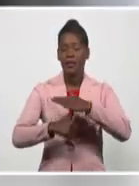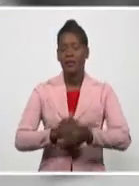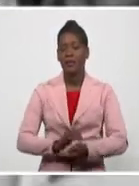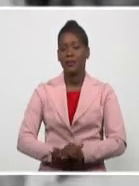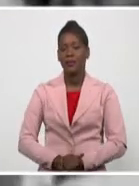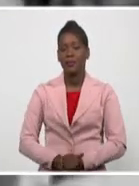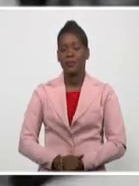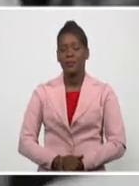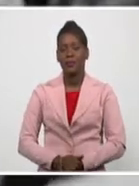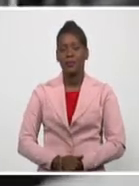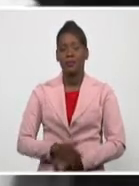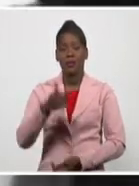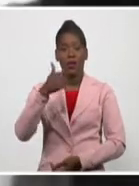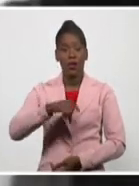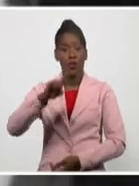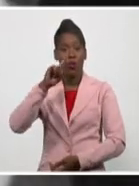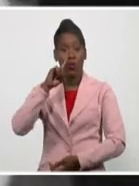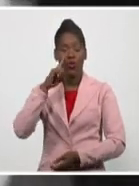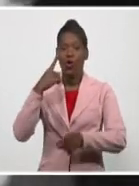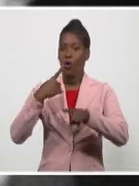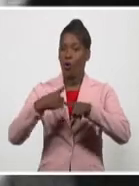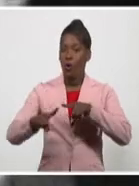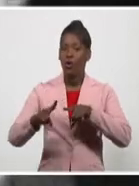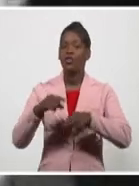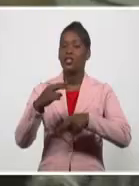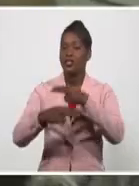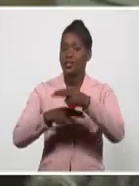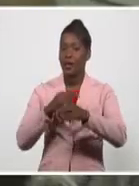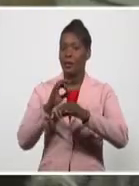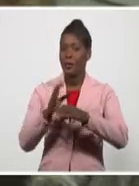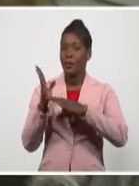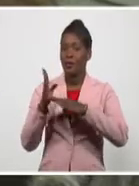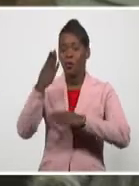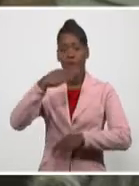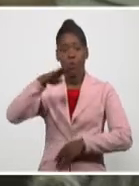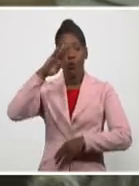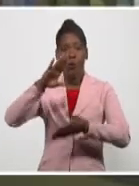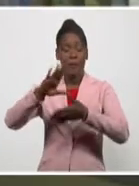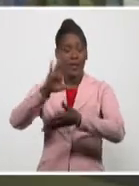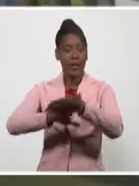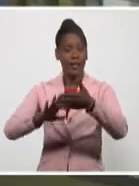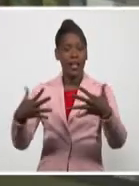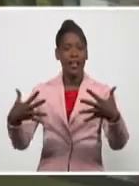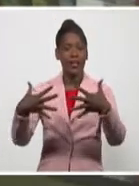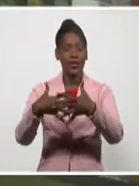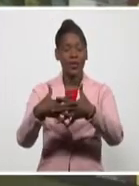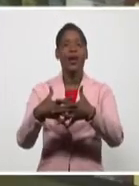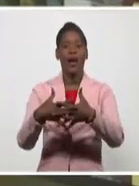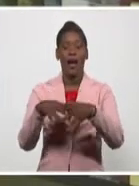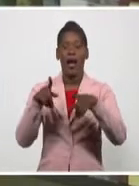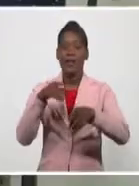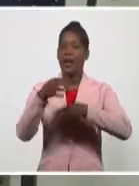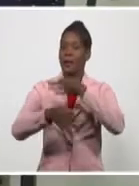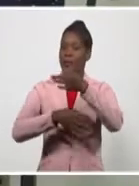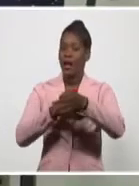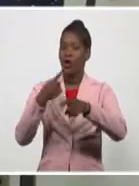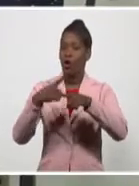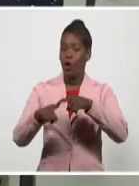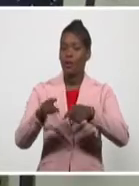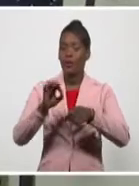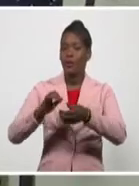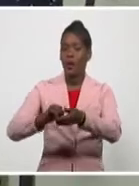En junio se inauguró la exposición José Antonio Echeverría, Cuba y la América Latina, y rindió homenaje a Aidé Santa María,